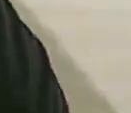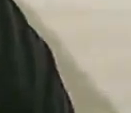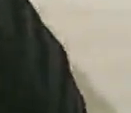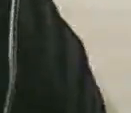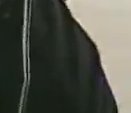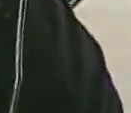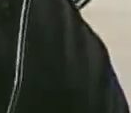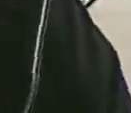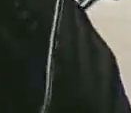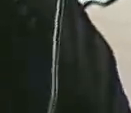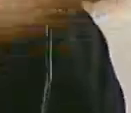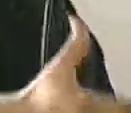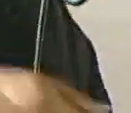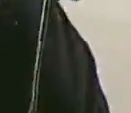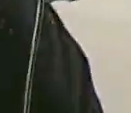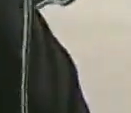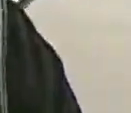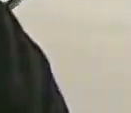nuestra patria y el orgullo, el café.